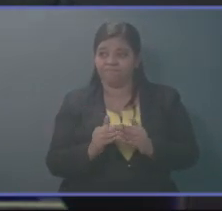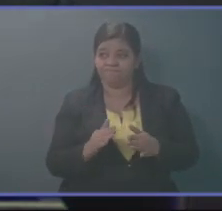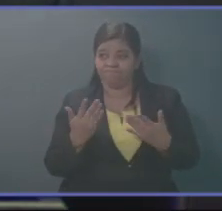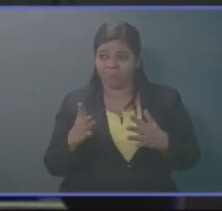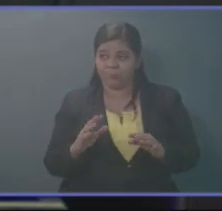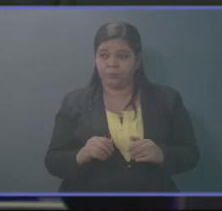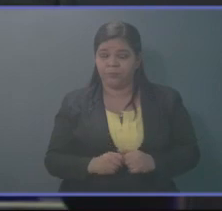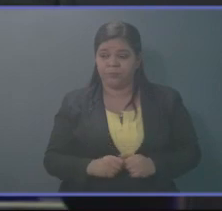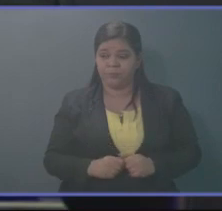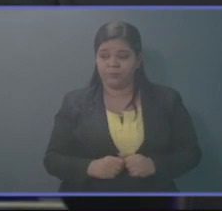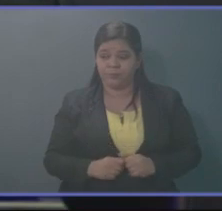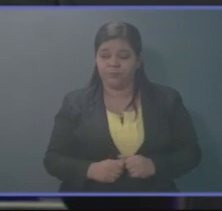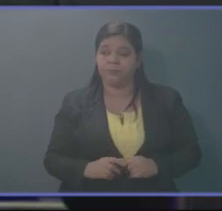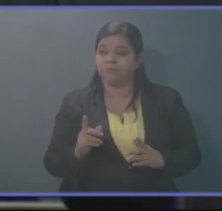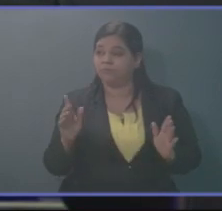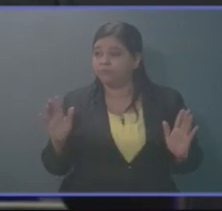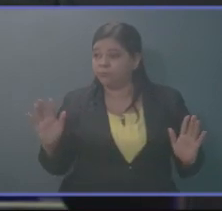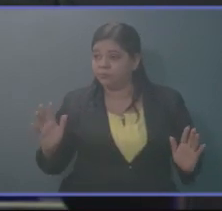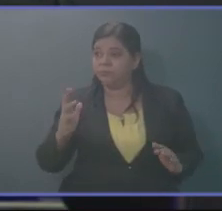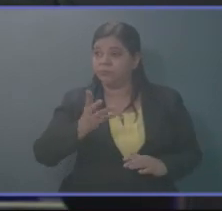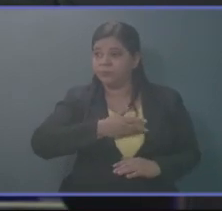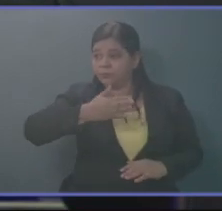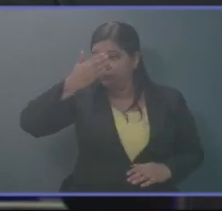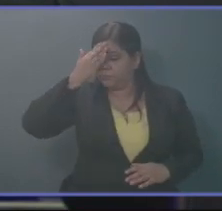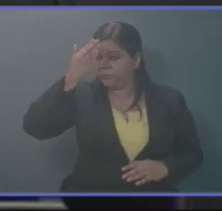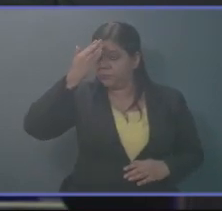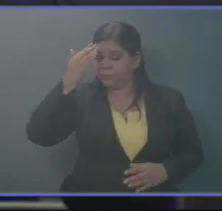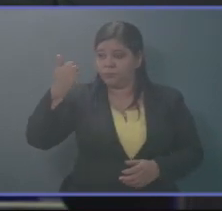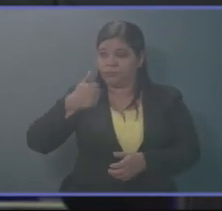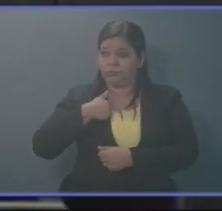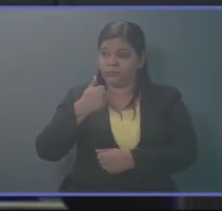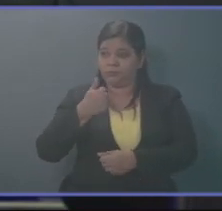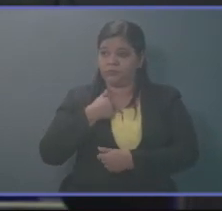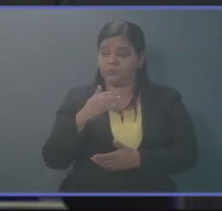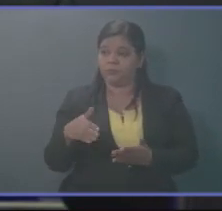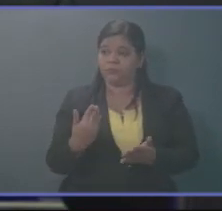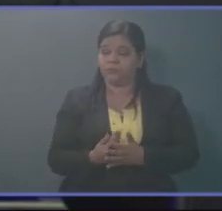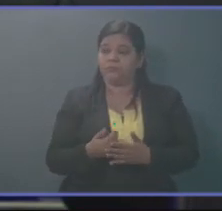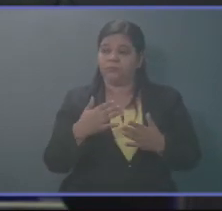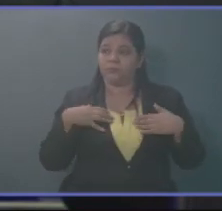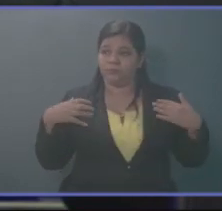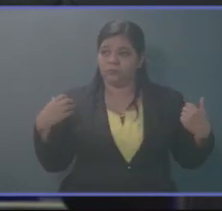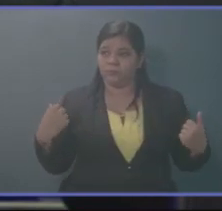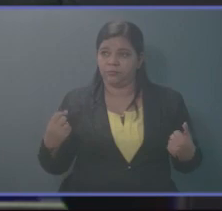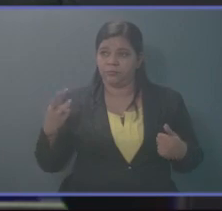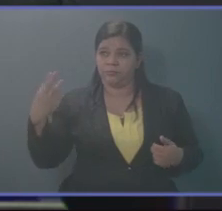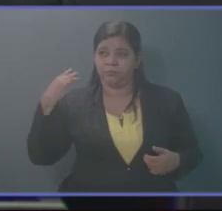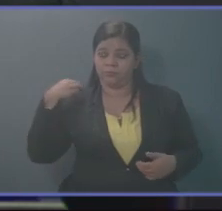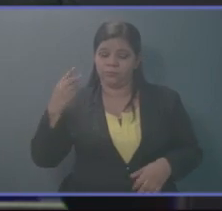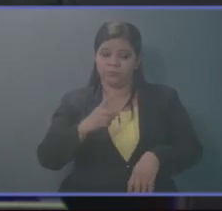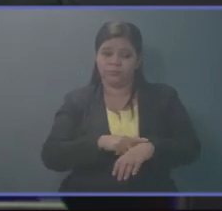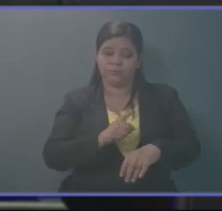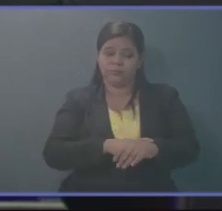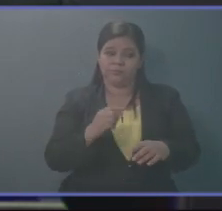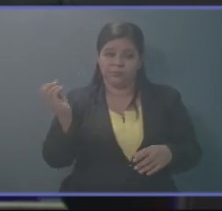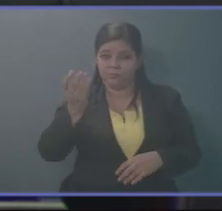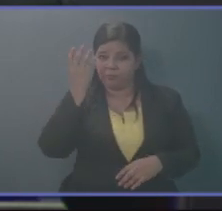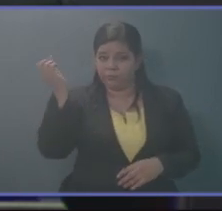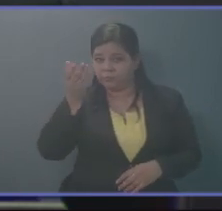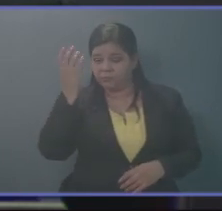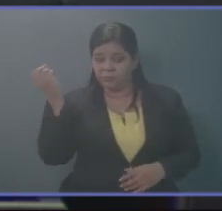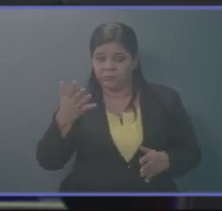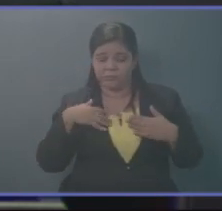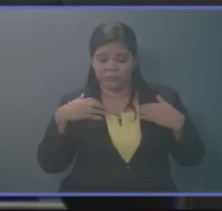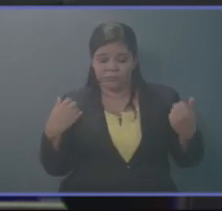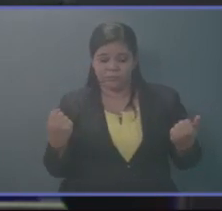militar. Habida cuentas que la Fuerza Armada, a través de sanidad militar, en tiempos de crisis, en tiempos de emergencia sanitaria